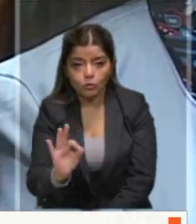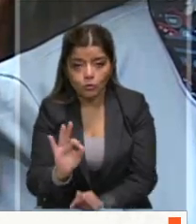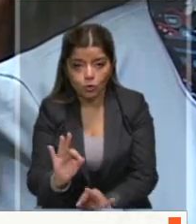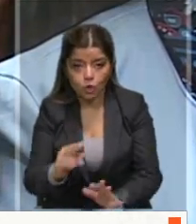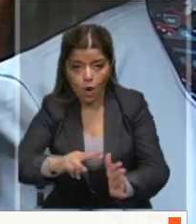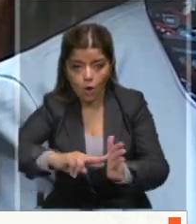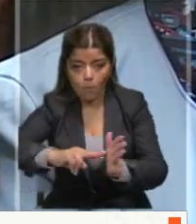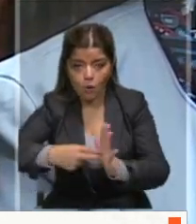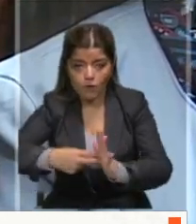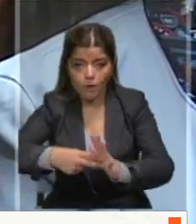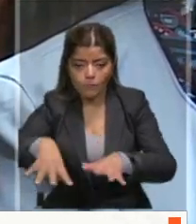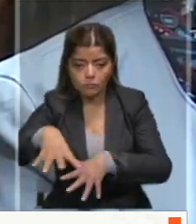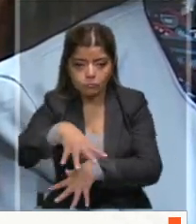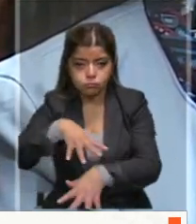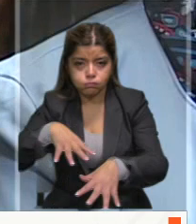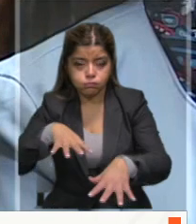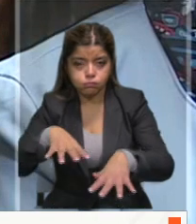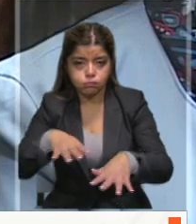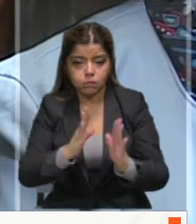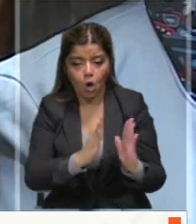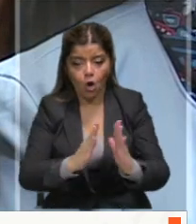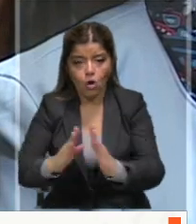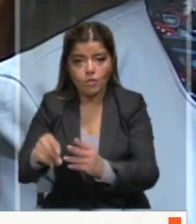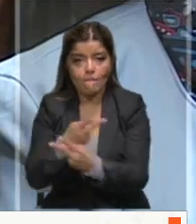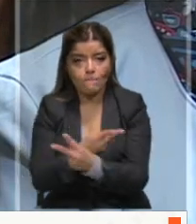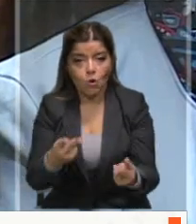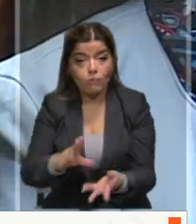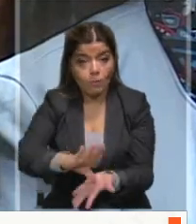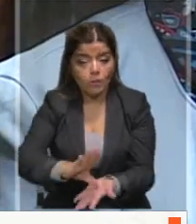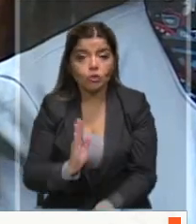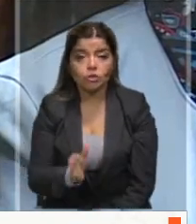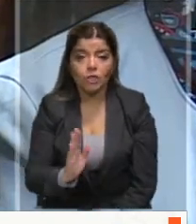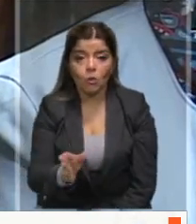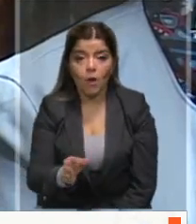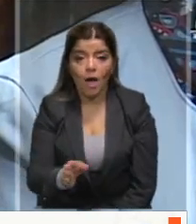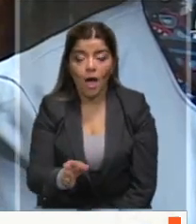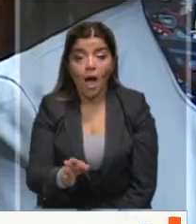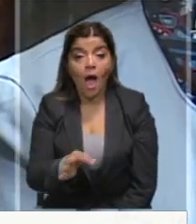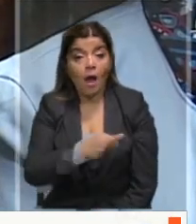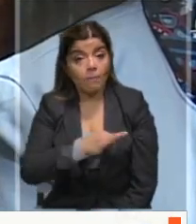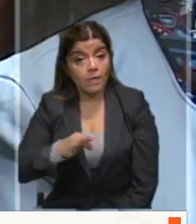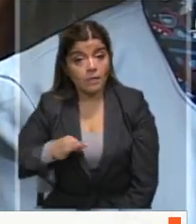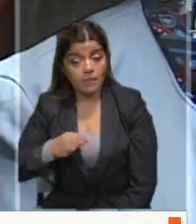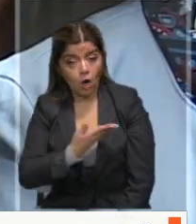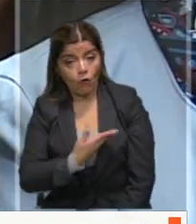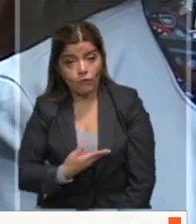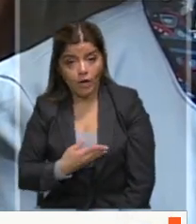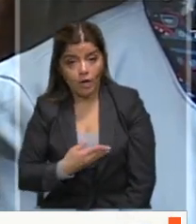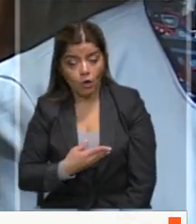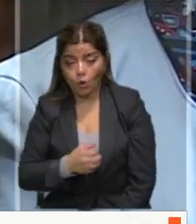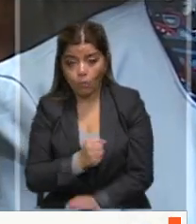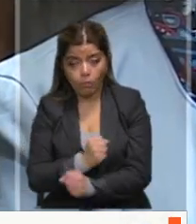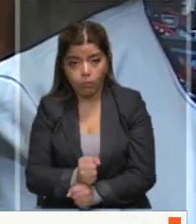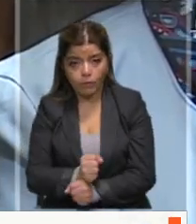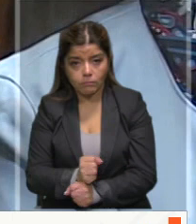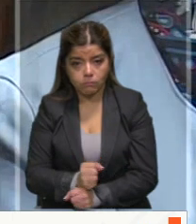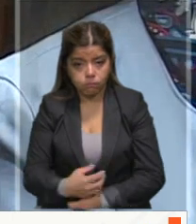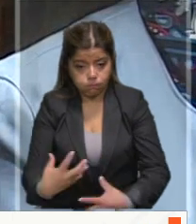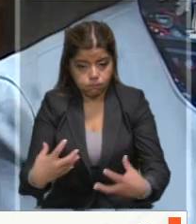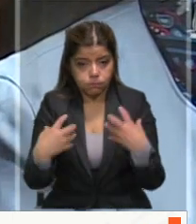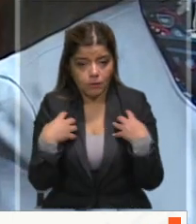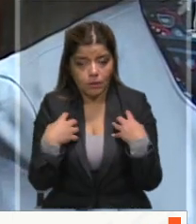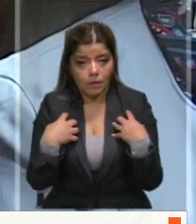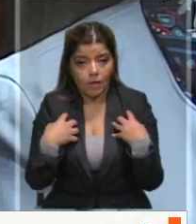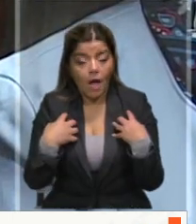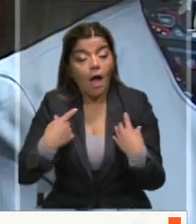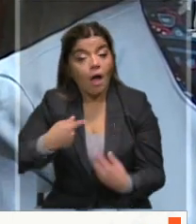de orden público en el país continúan y la ministra no es capaz el gobierno no es capaz de dar respuesta a lo que hoy día está sufriendo los chilenos Por supuesto que